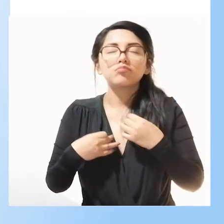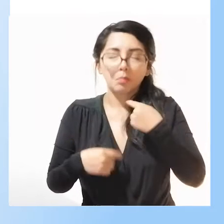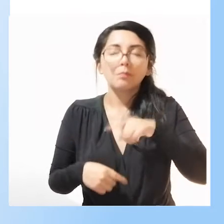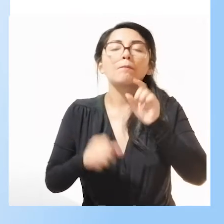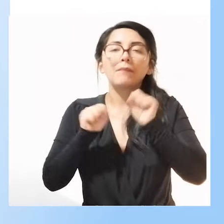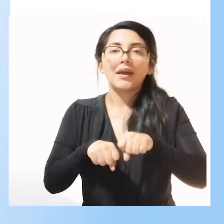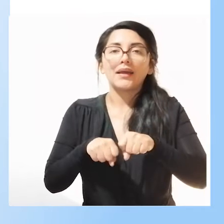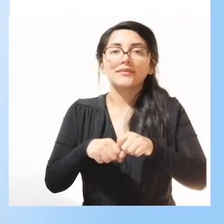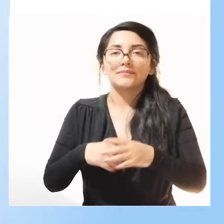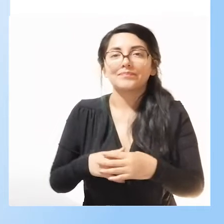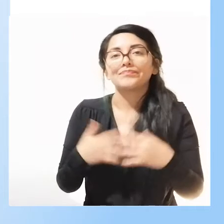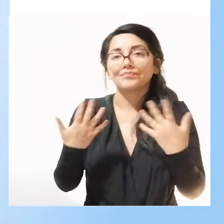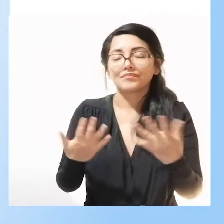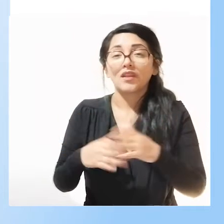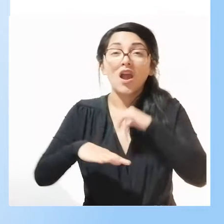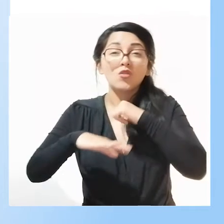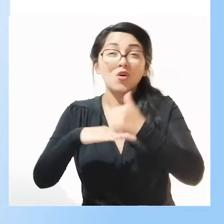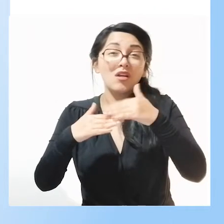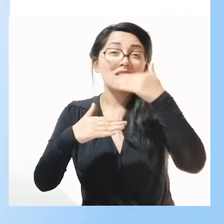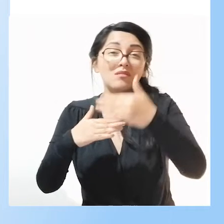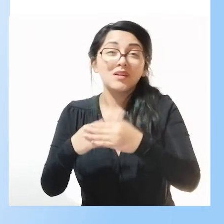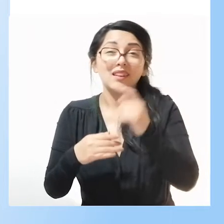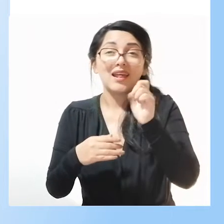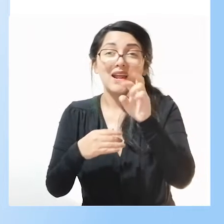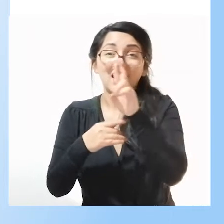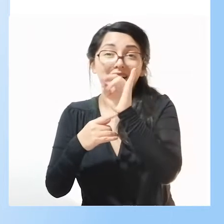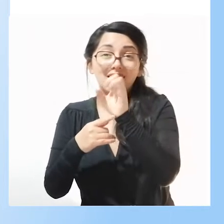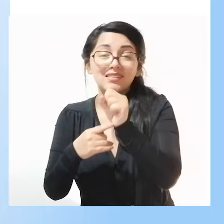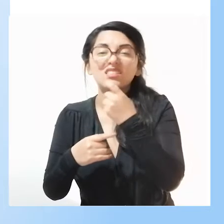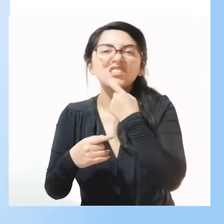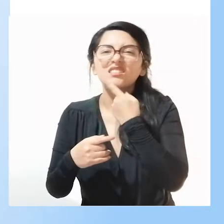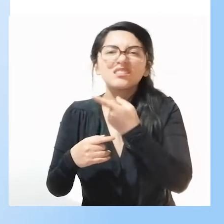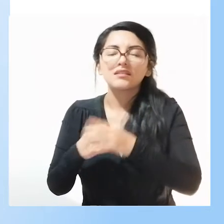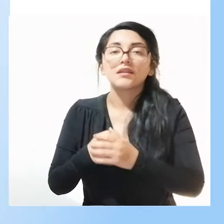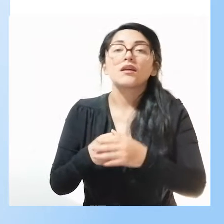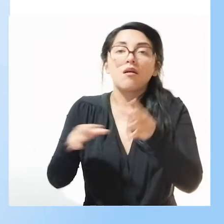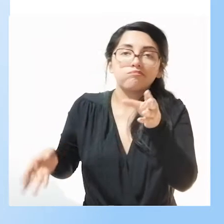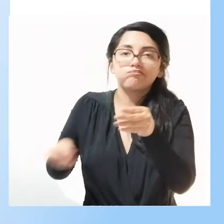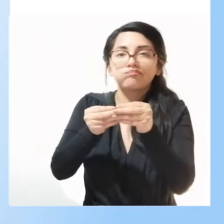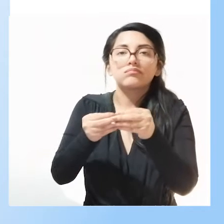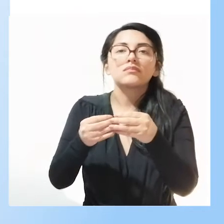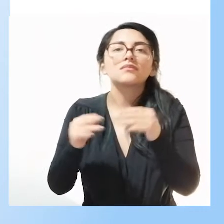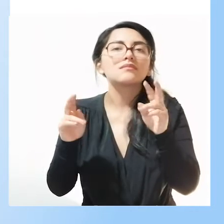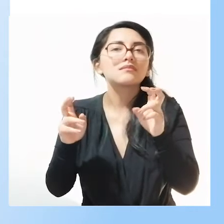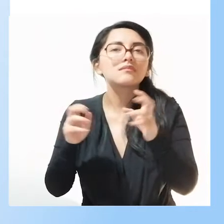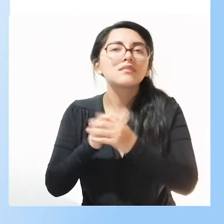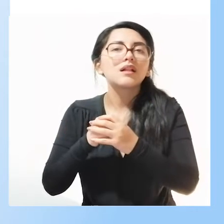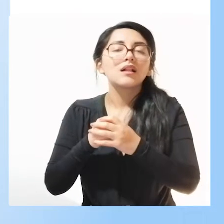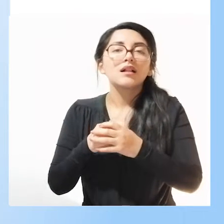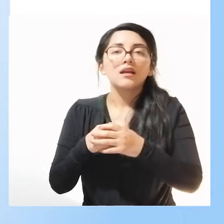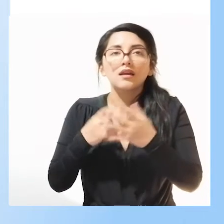Otros autores posteriores, como Terris, aportaron un elemento fundamental, que es